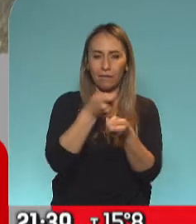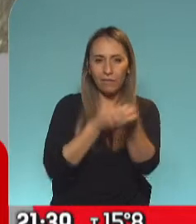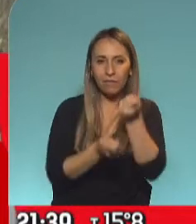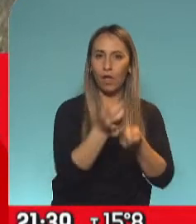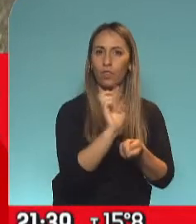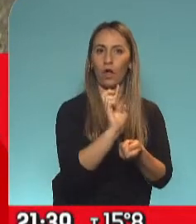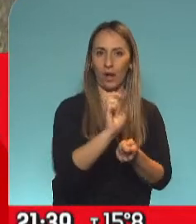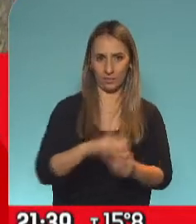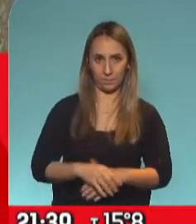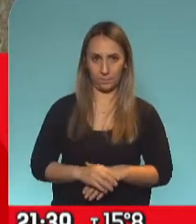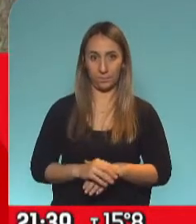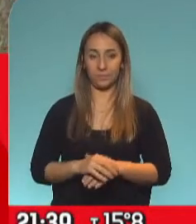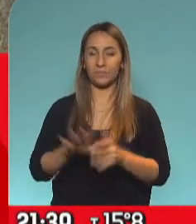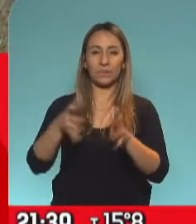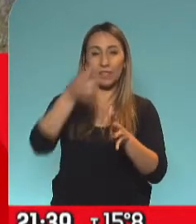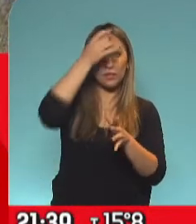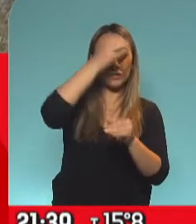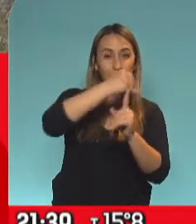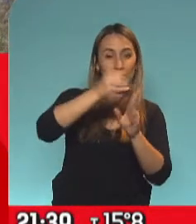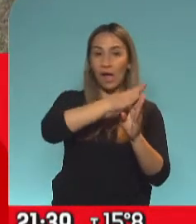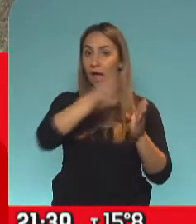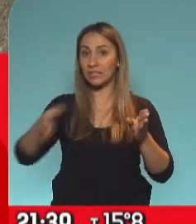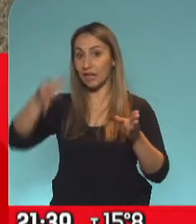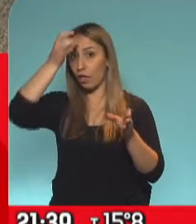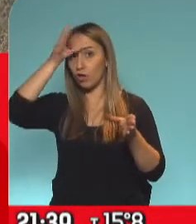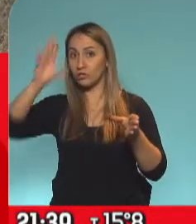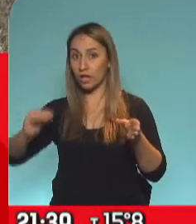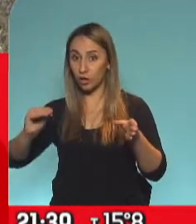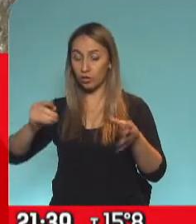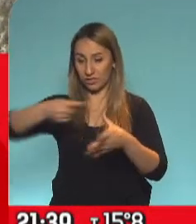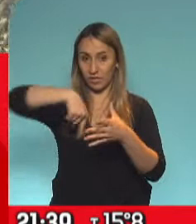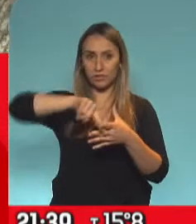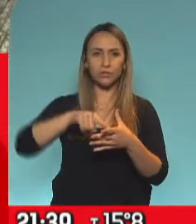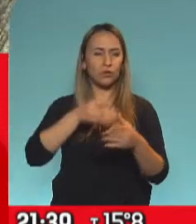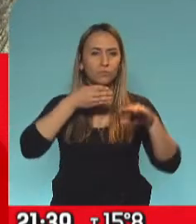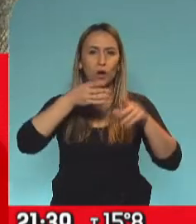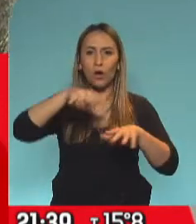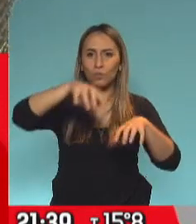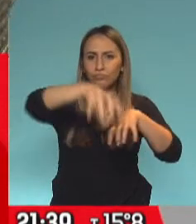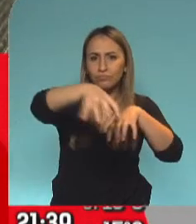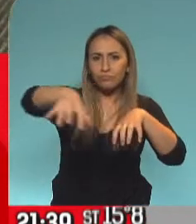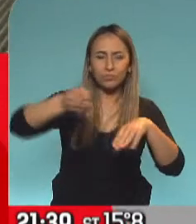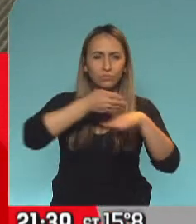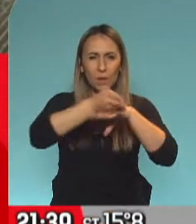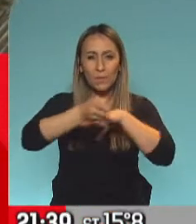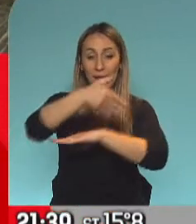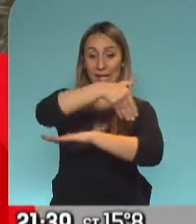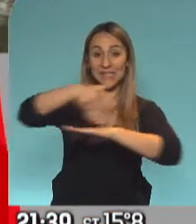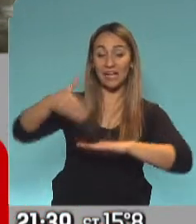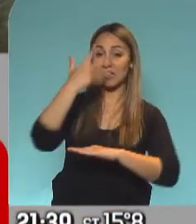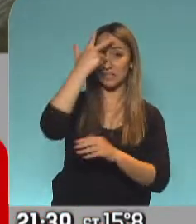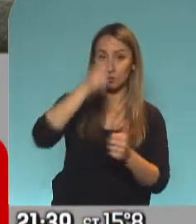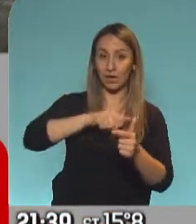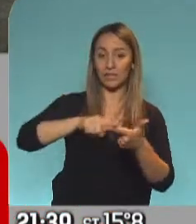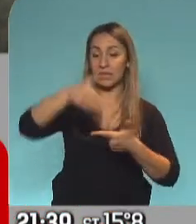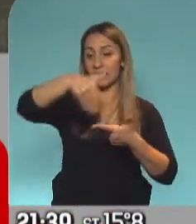del mediodía y posiblemente hasta las 12 de la noche están haciendo allanamientos tanto en la calle San Martín, en la valle